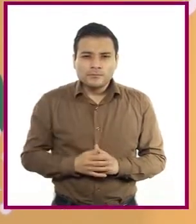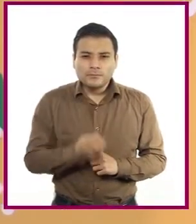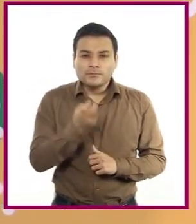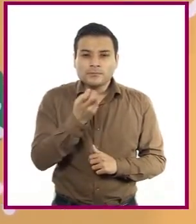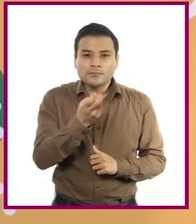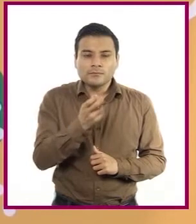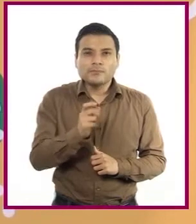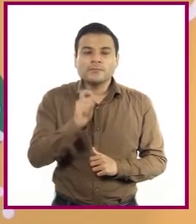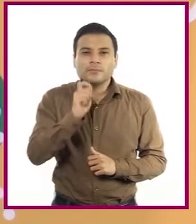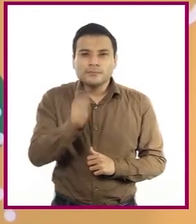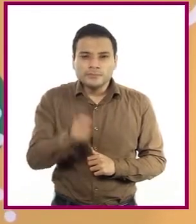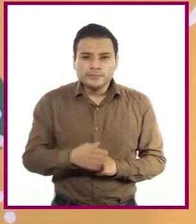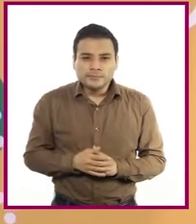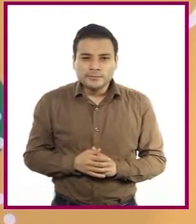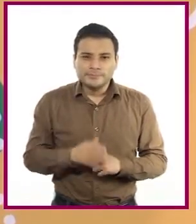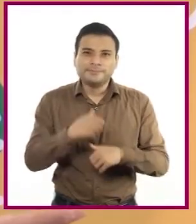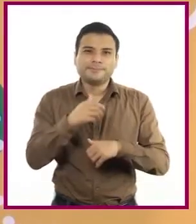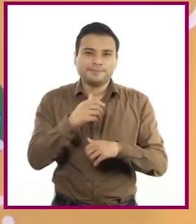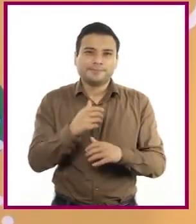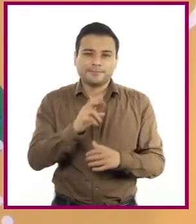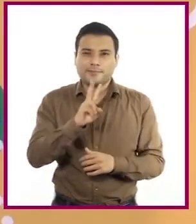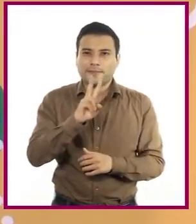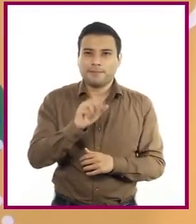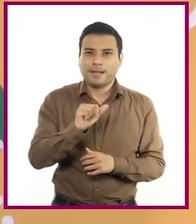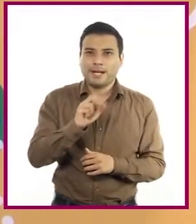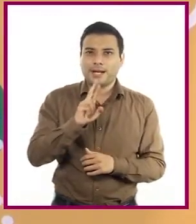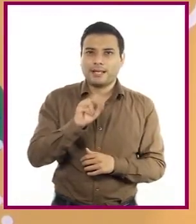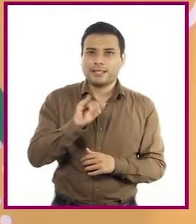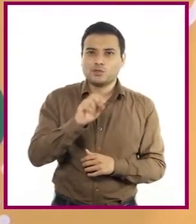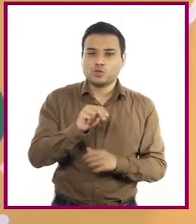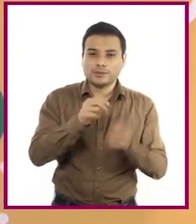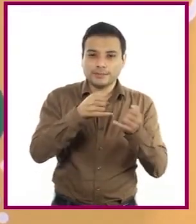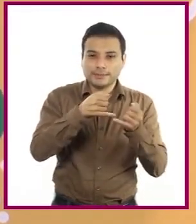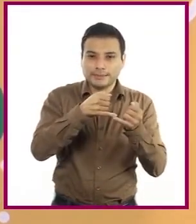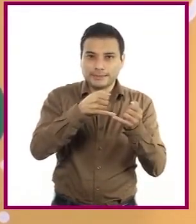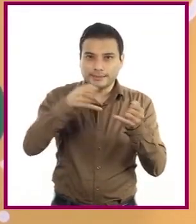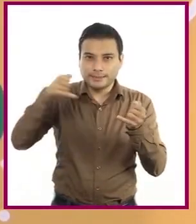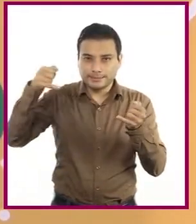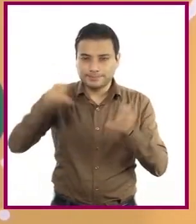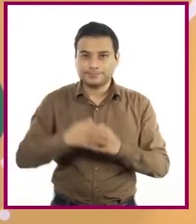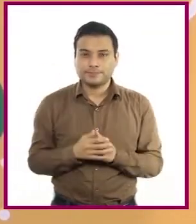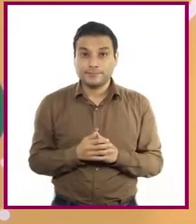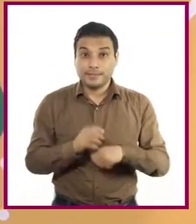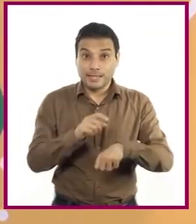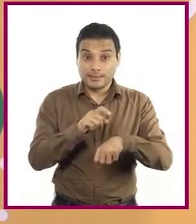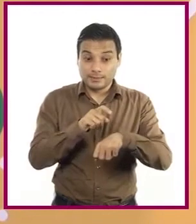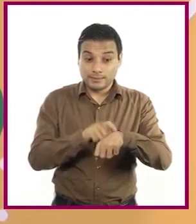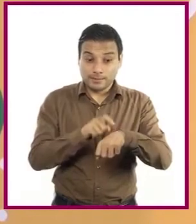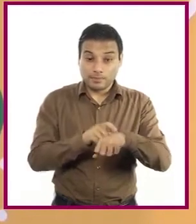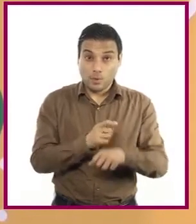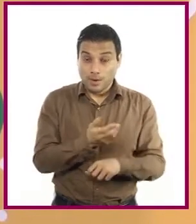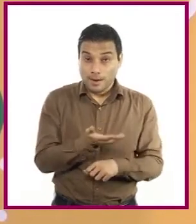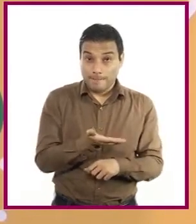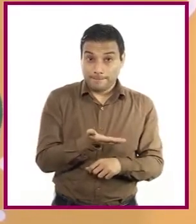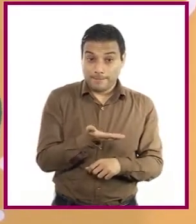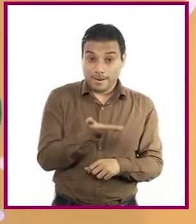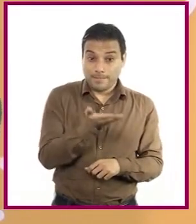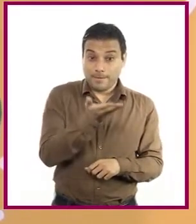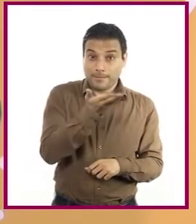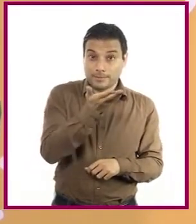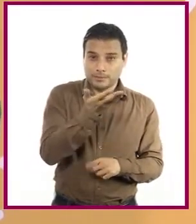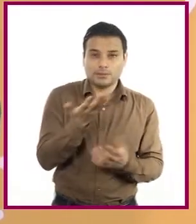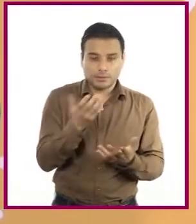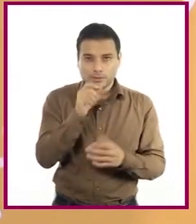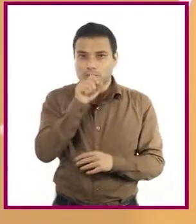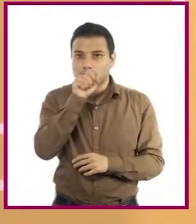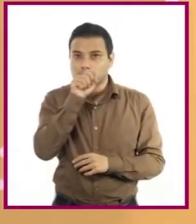representa una variación lineal. Maestra Leti, a medida que aumenta el tiempo de uso de la máquina cortadora, aumenta